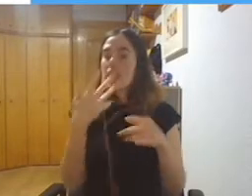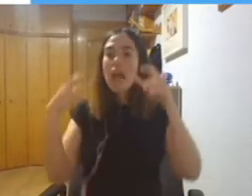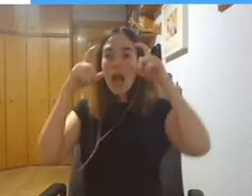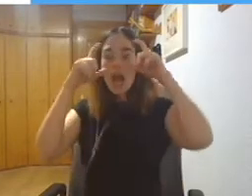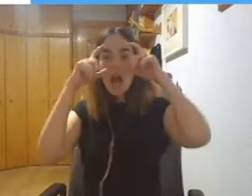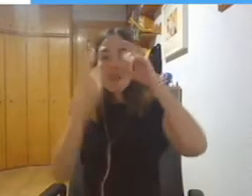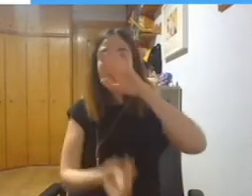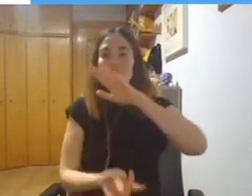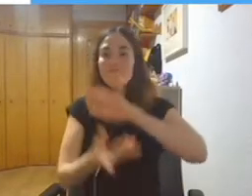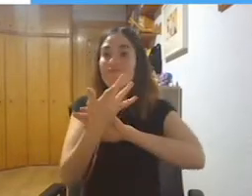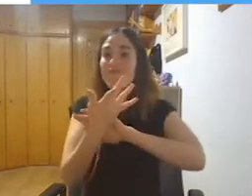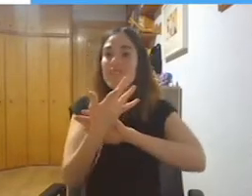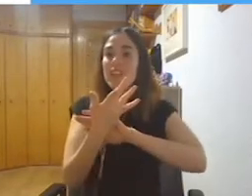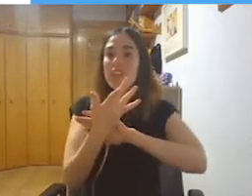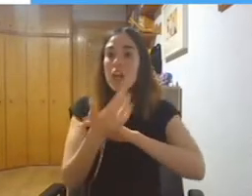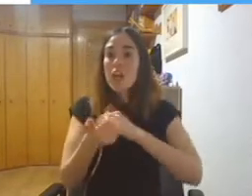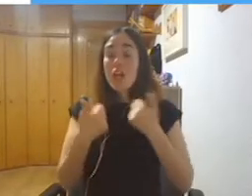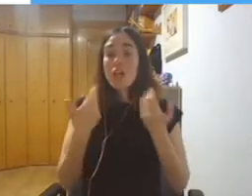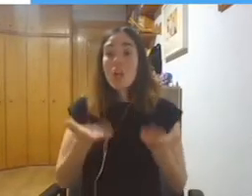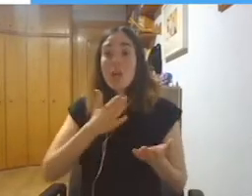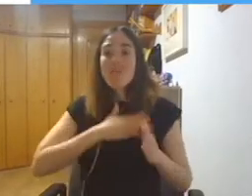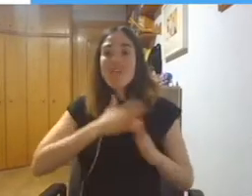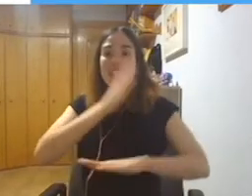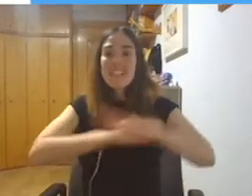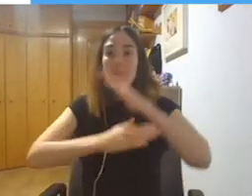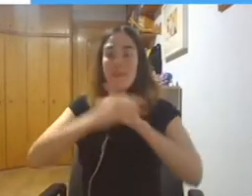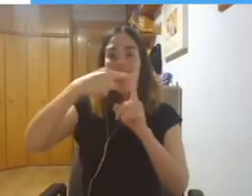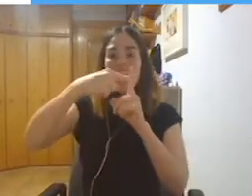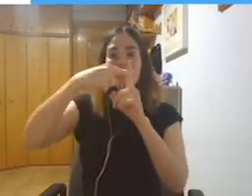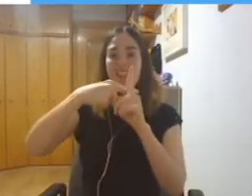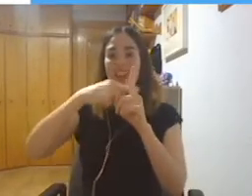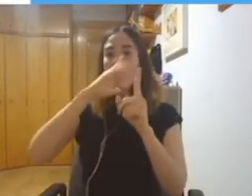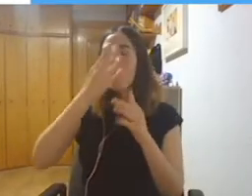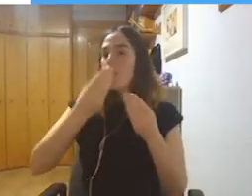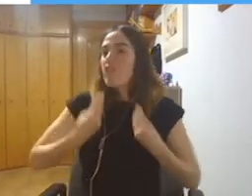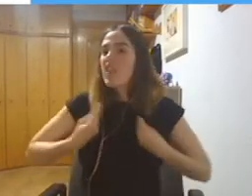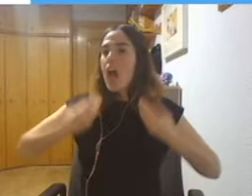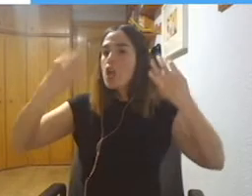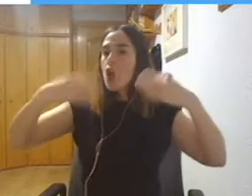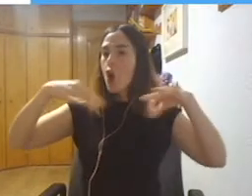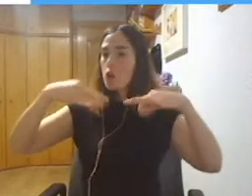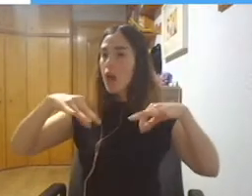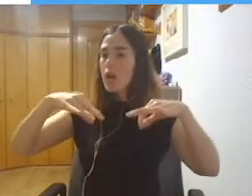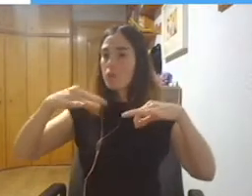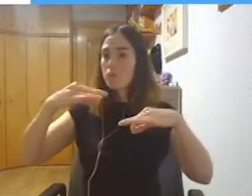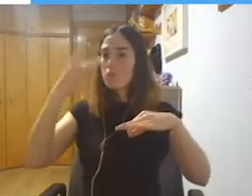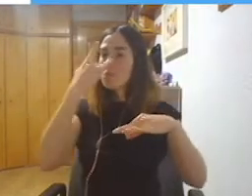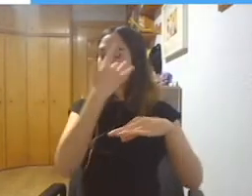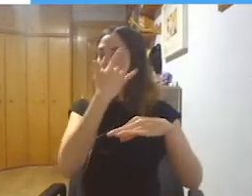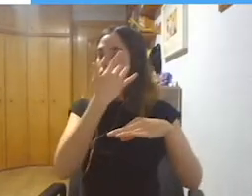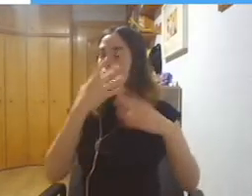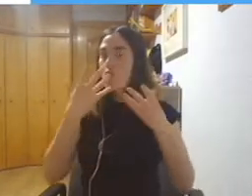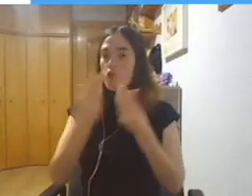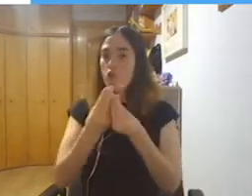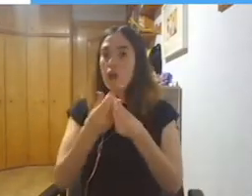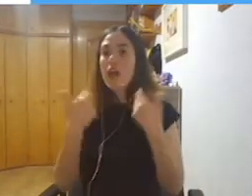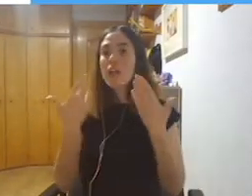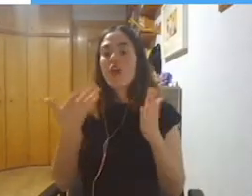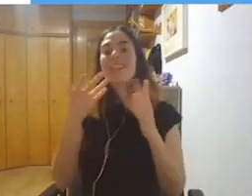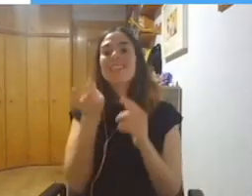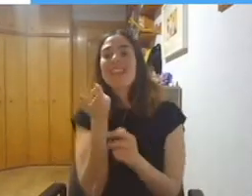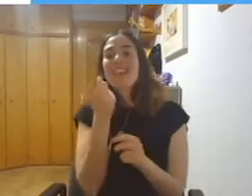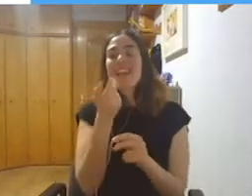gafas, etcétera, mi discapacidad es menor porque puedo hacer una vida normal con ello. Y eso sería el término